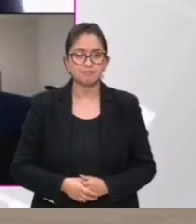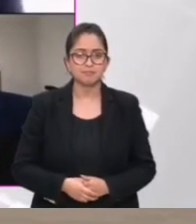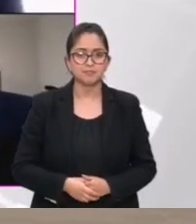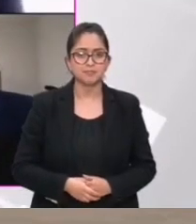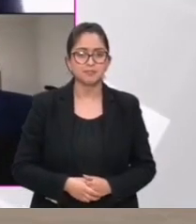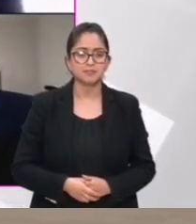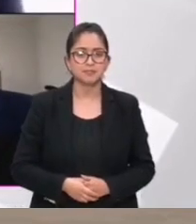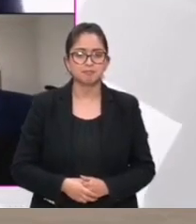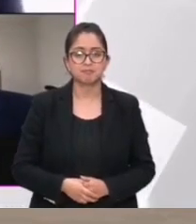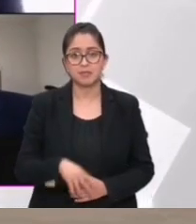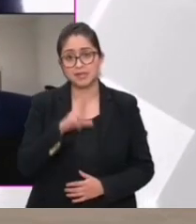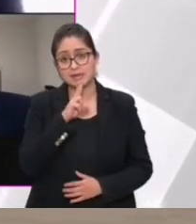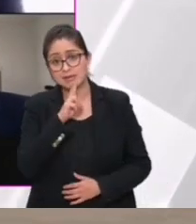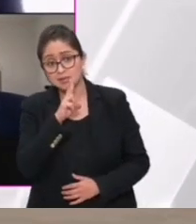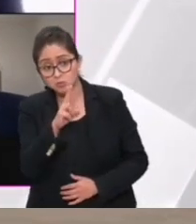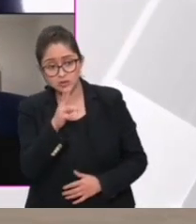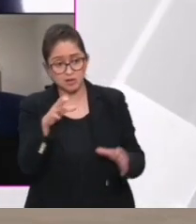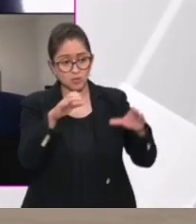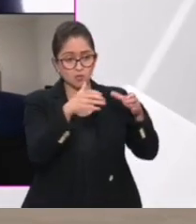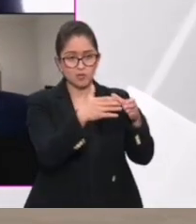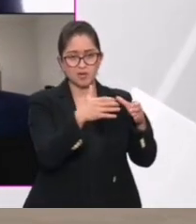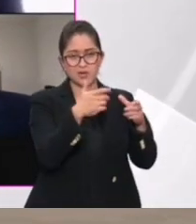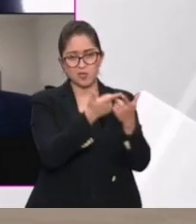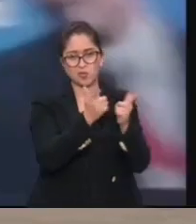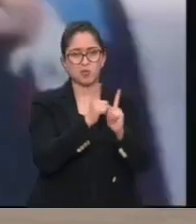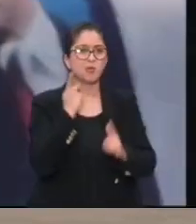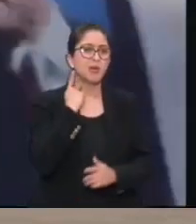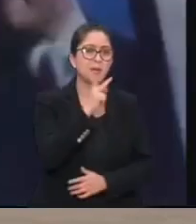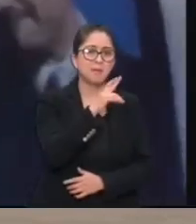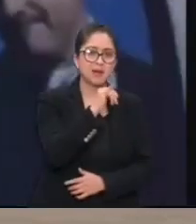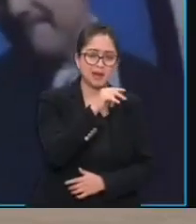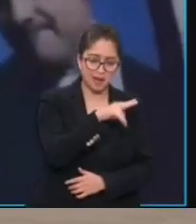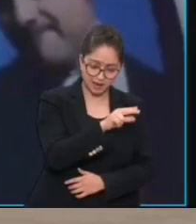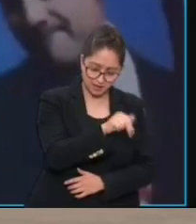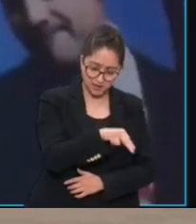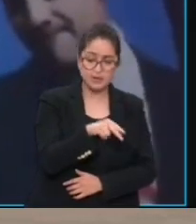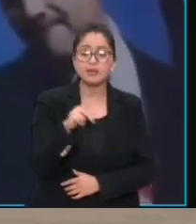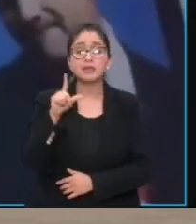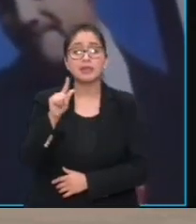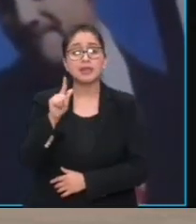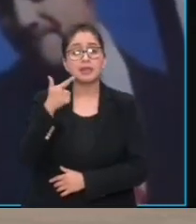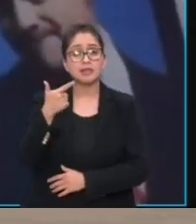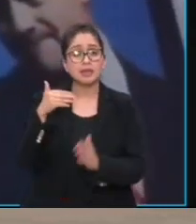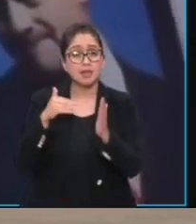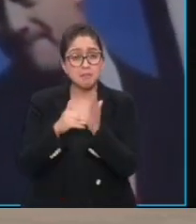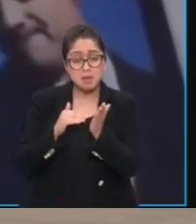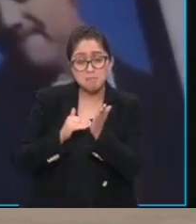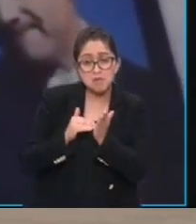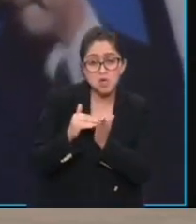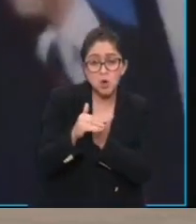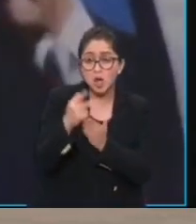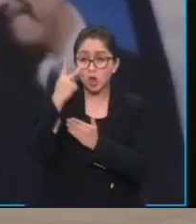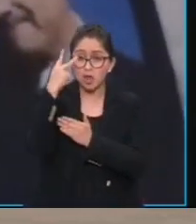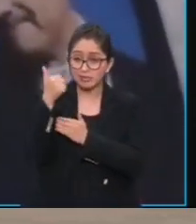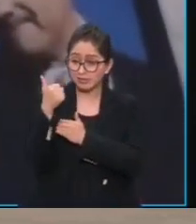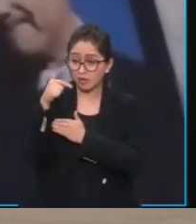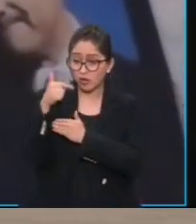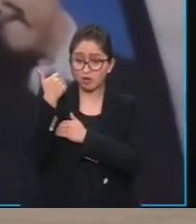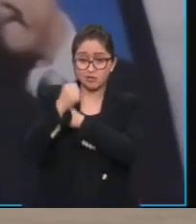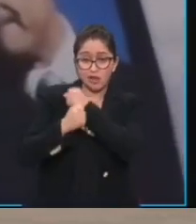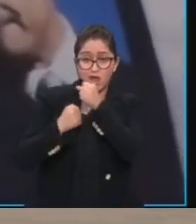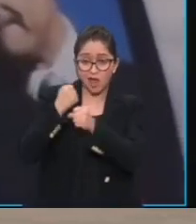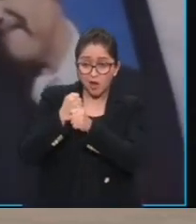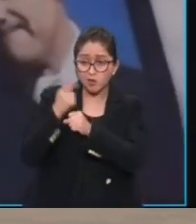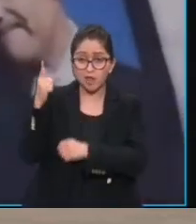Para contestarle a los del PRIAN, 77 mil millones de pesos desviaron durante 2 sexenios Felipe